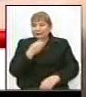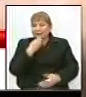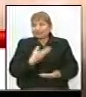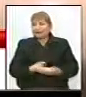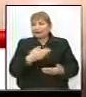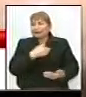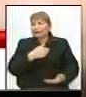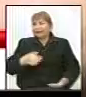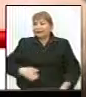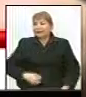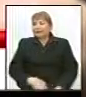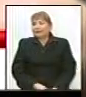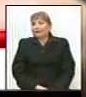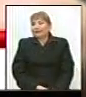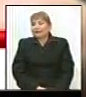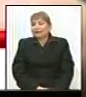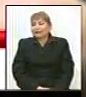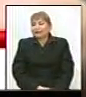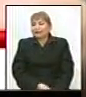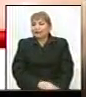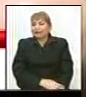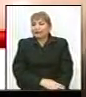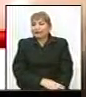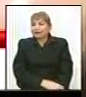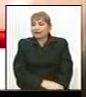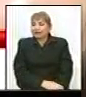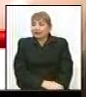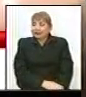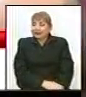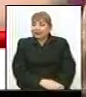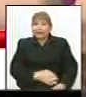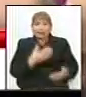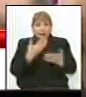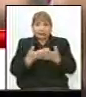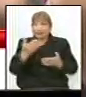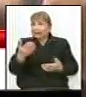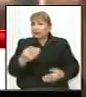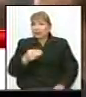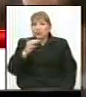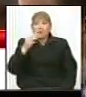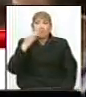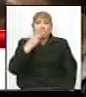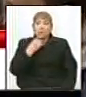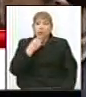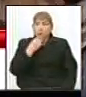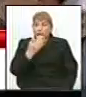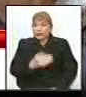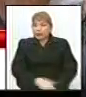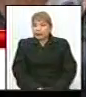presidente. Bien, muchas gracias, congresista Tercera. Te uso la palabra, congresista Mauricio Mulder.